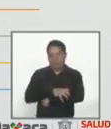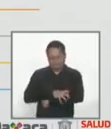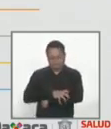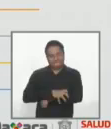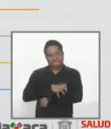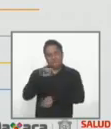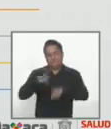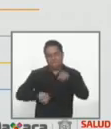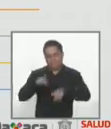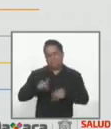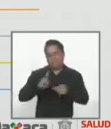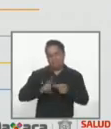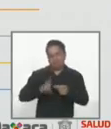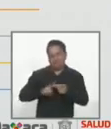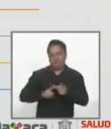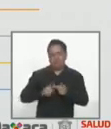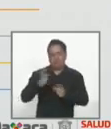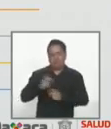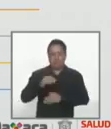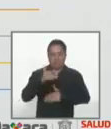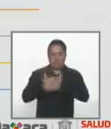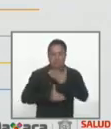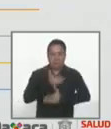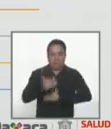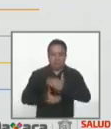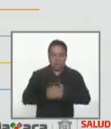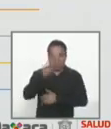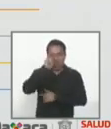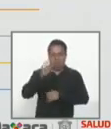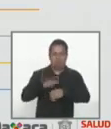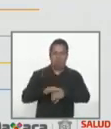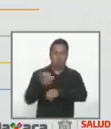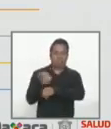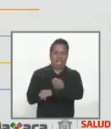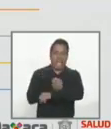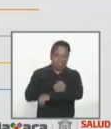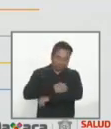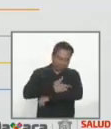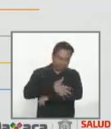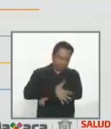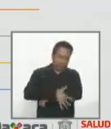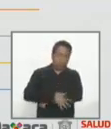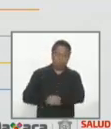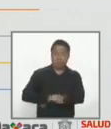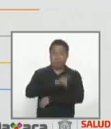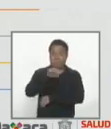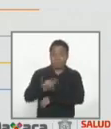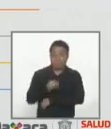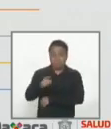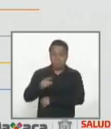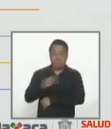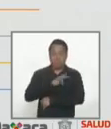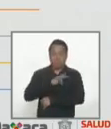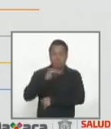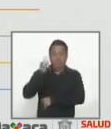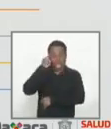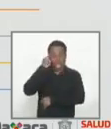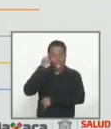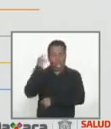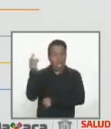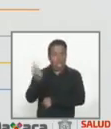afectada. Sin embargo, esto se puede complicar con sangrado, y finalmente el paciente puede hacer un estado de choque y